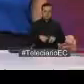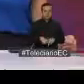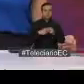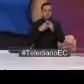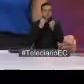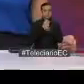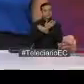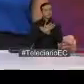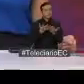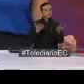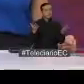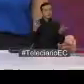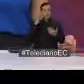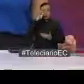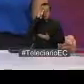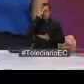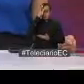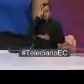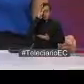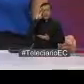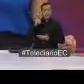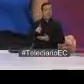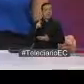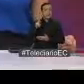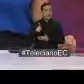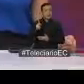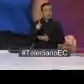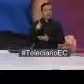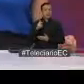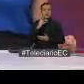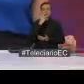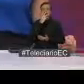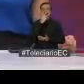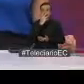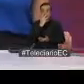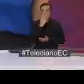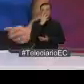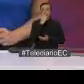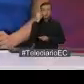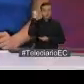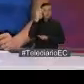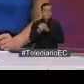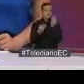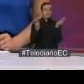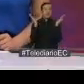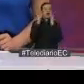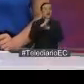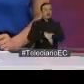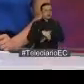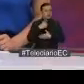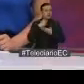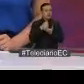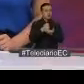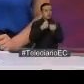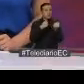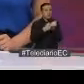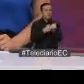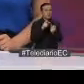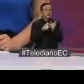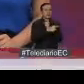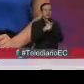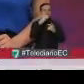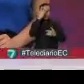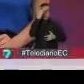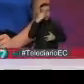Con información nacional, el Hospital Móvil de Pedernales recibió oxígeno gratis para atender a los pacientes con COVID-19 gracias al apoyo